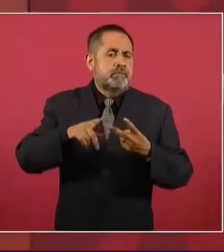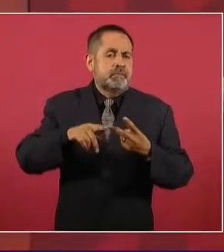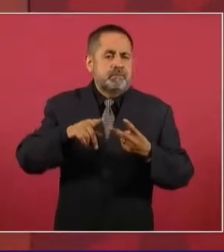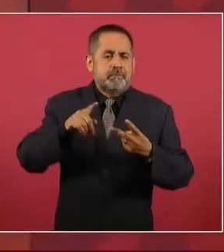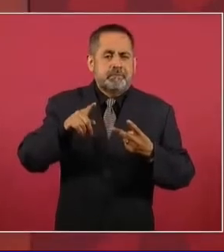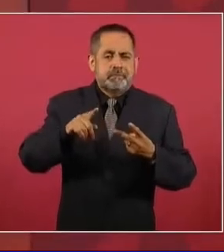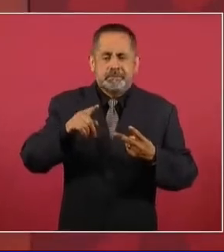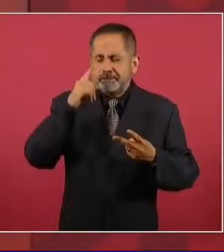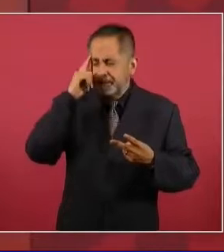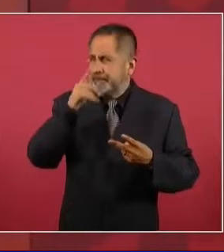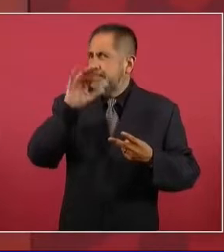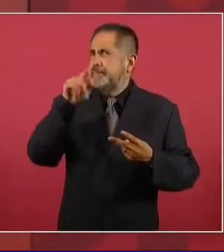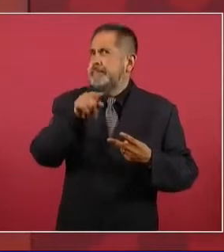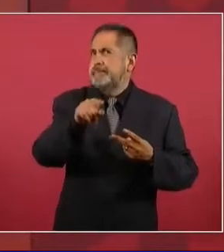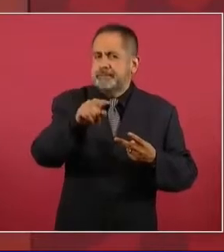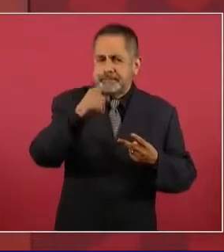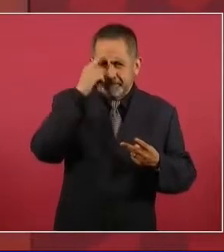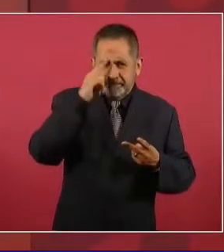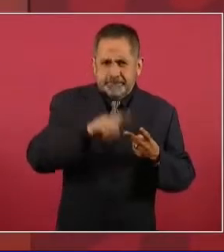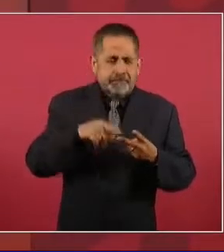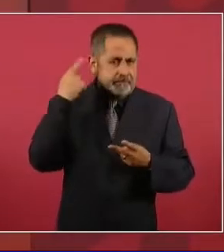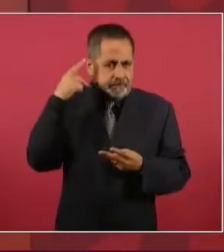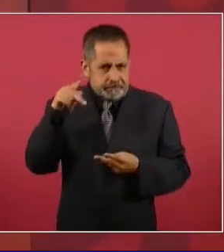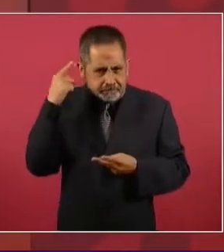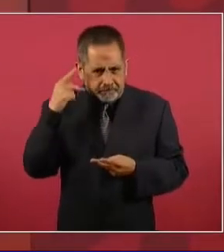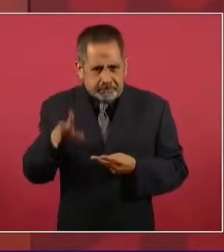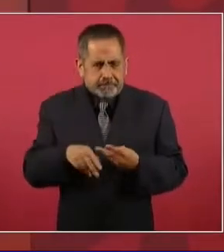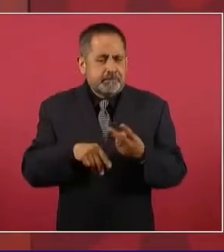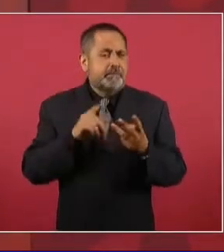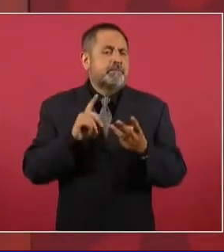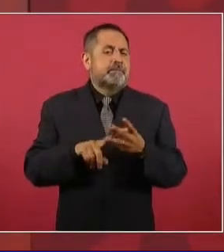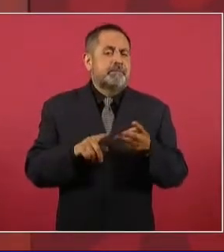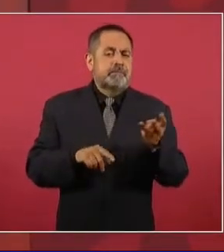¿qué vamos a hacer en el caso de Puebla?